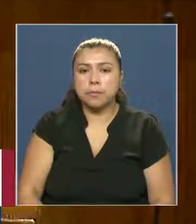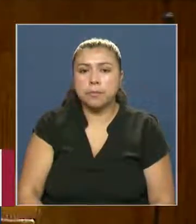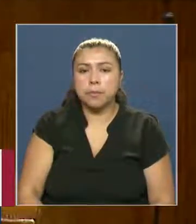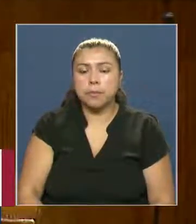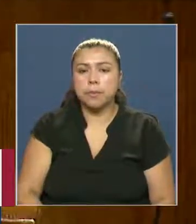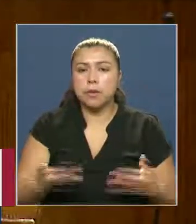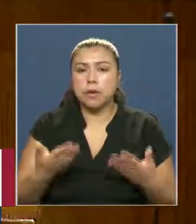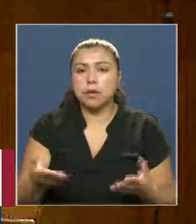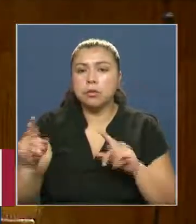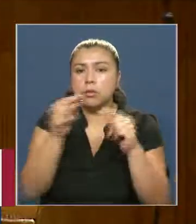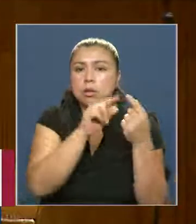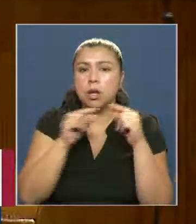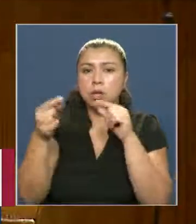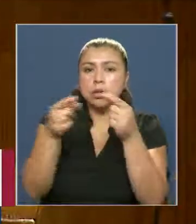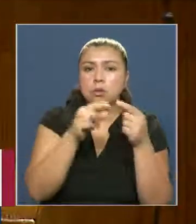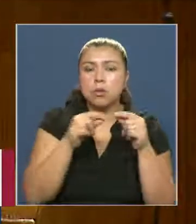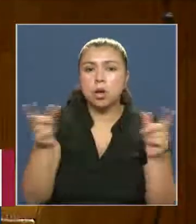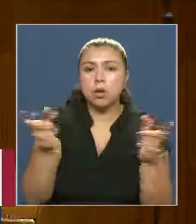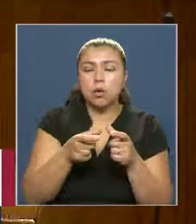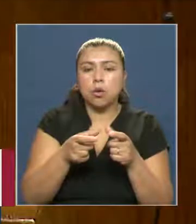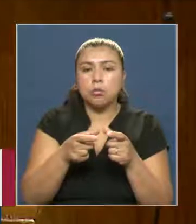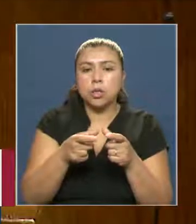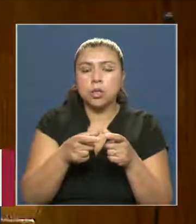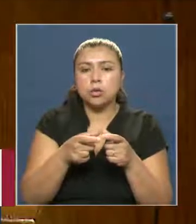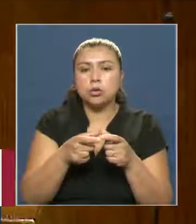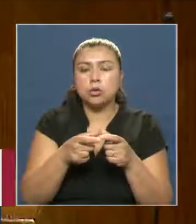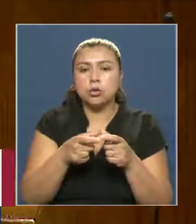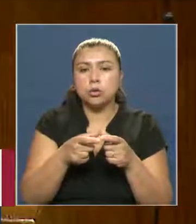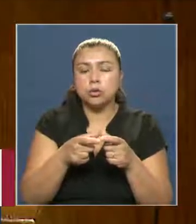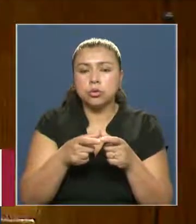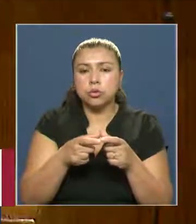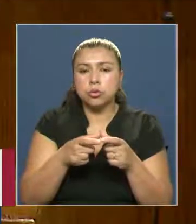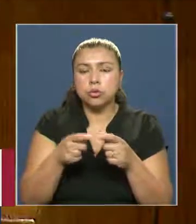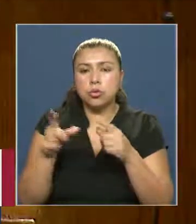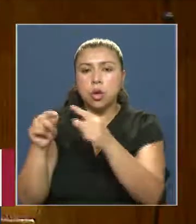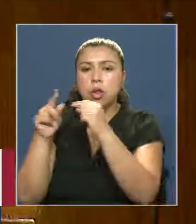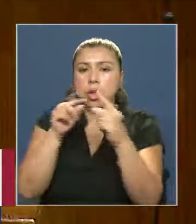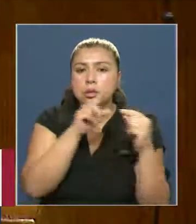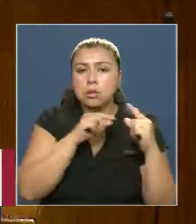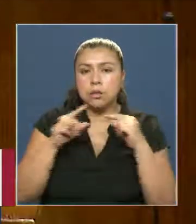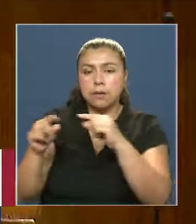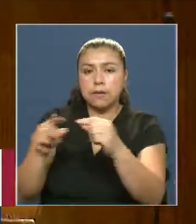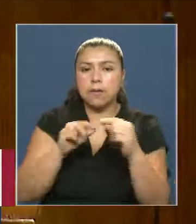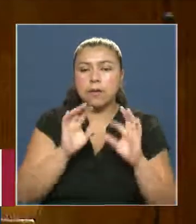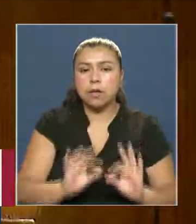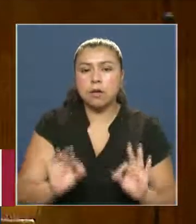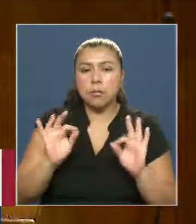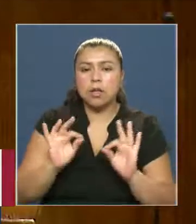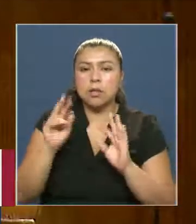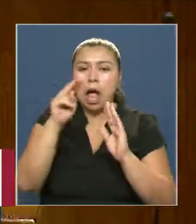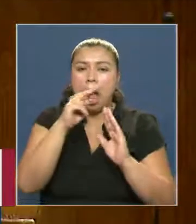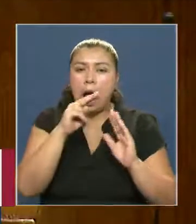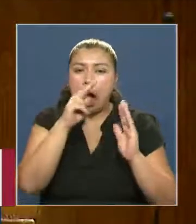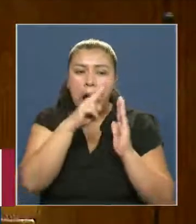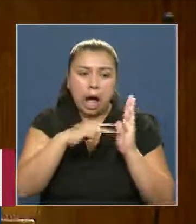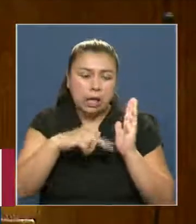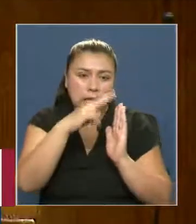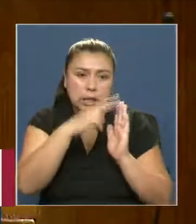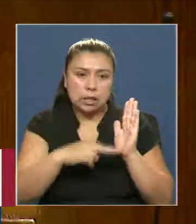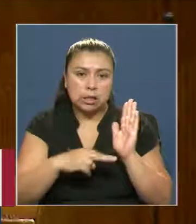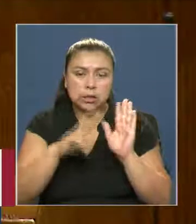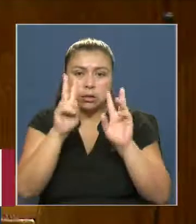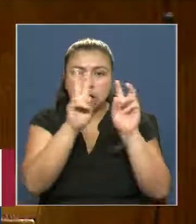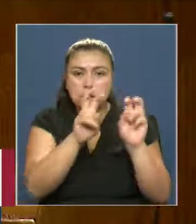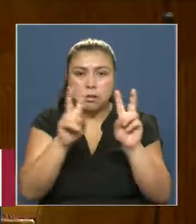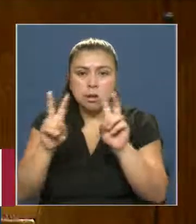En cuanto a la discusión, la Comisión, tanto durante el debate en general como particular, analizó principalmente las siguientes